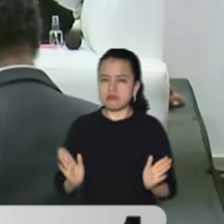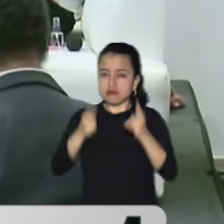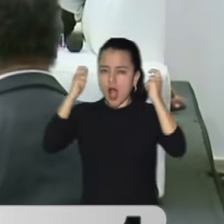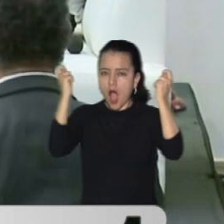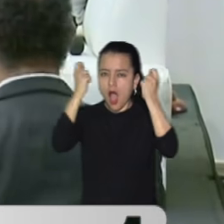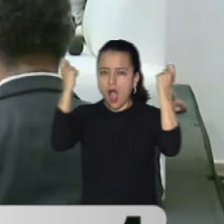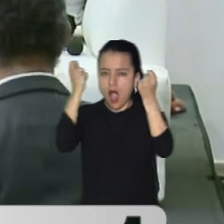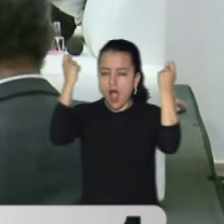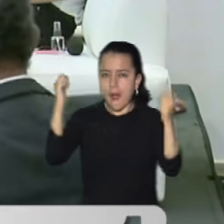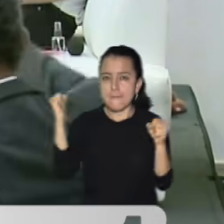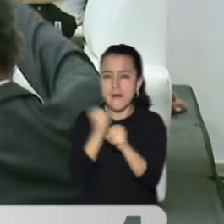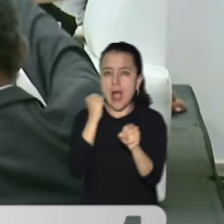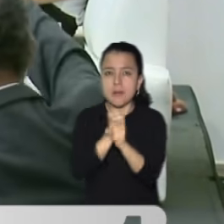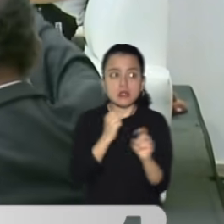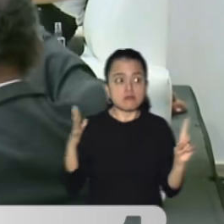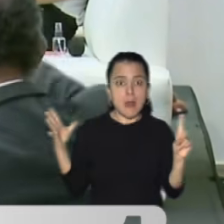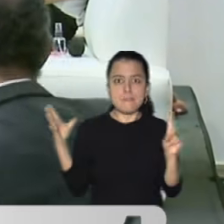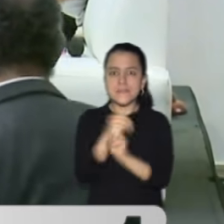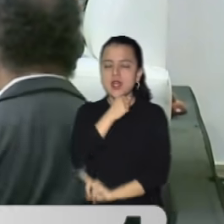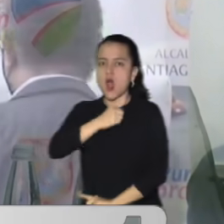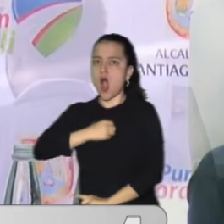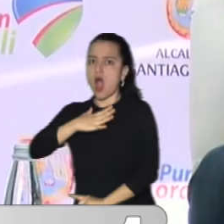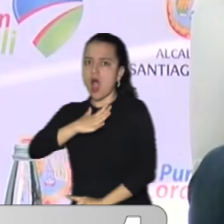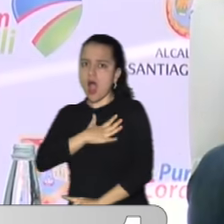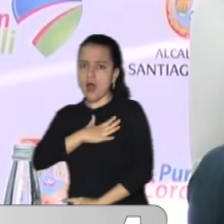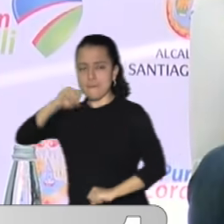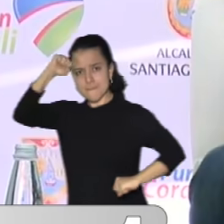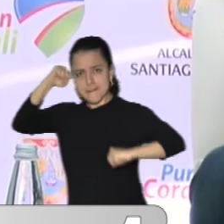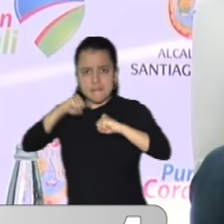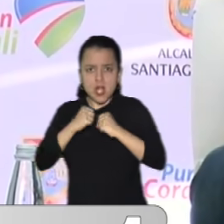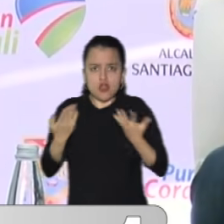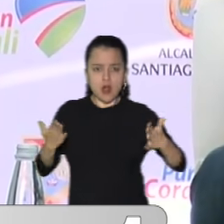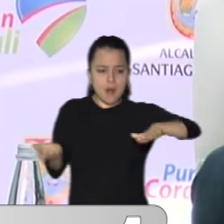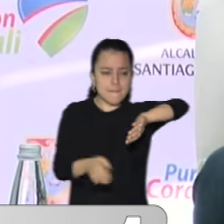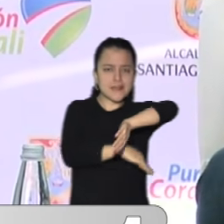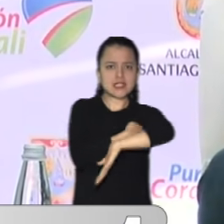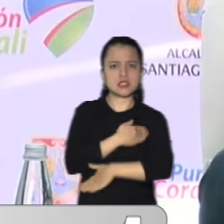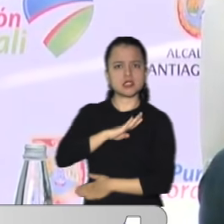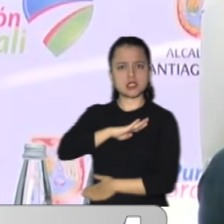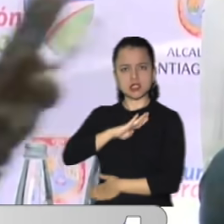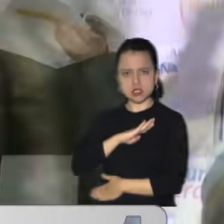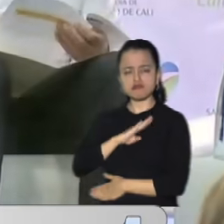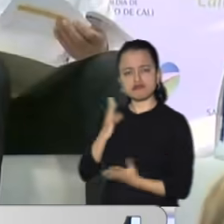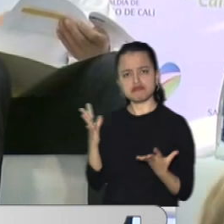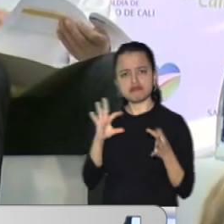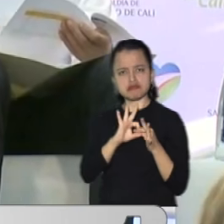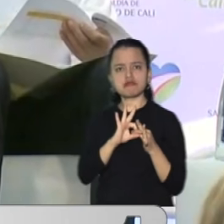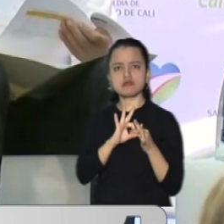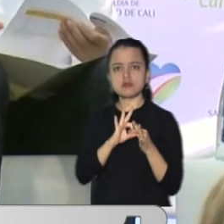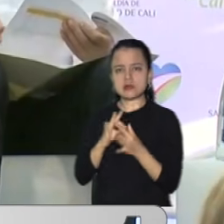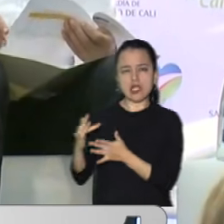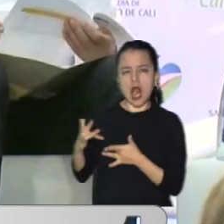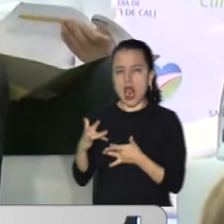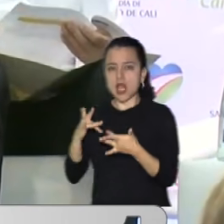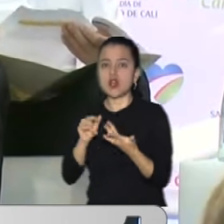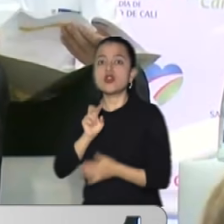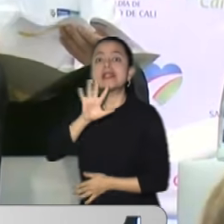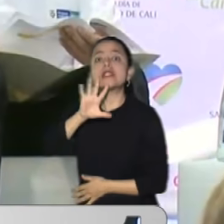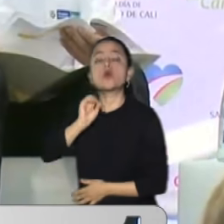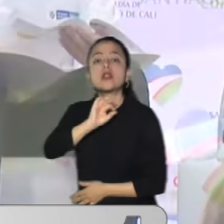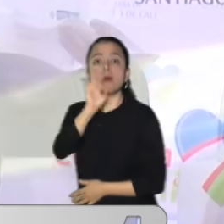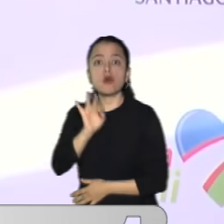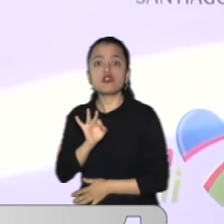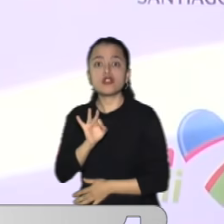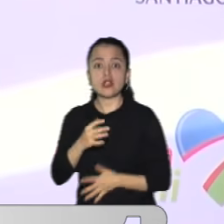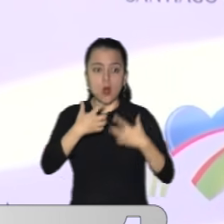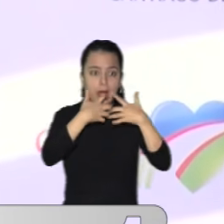jóvenes. Gracias a esta alianza que habrá entre el Ministerio y la Alcaldía, se podrá recibir un beneficio del 50%